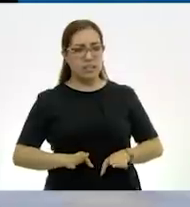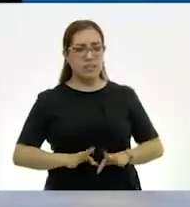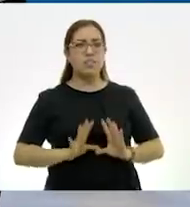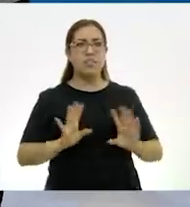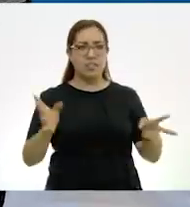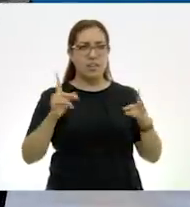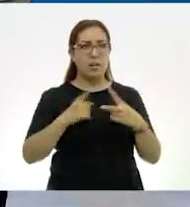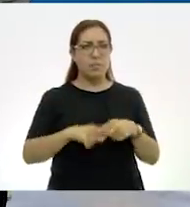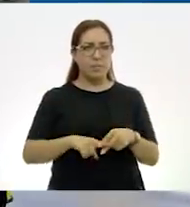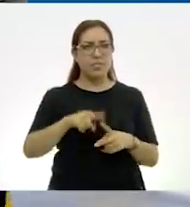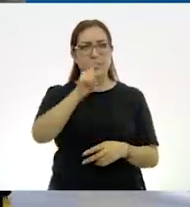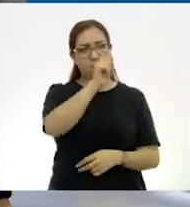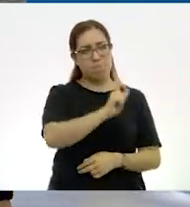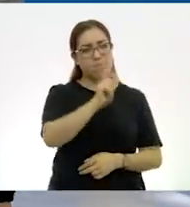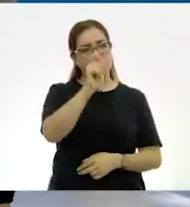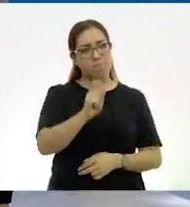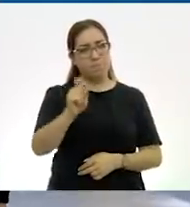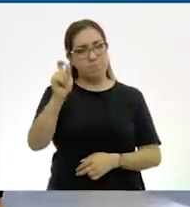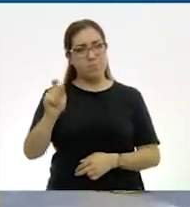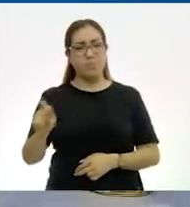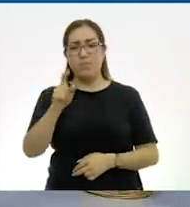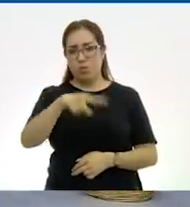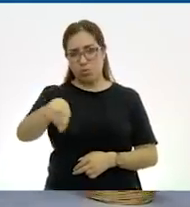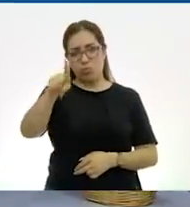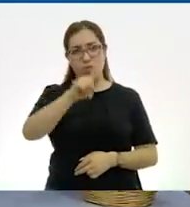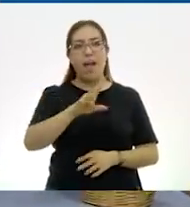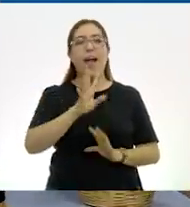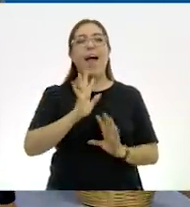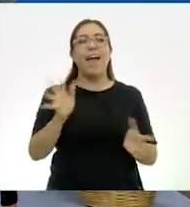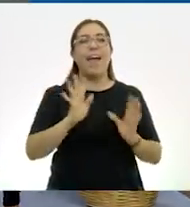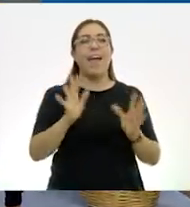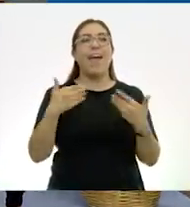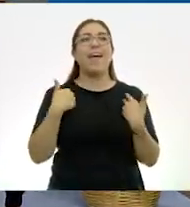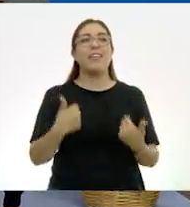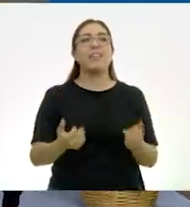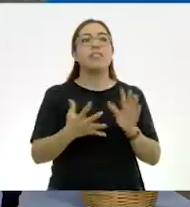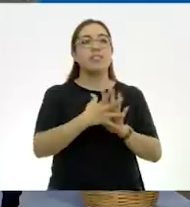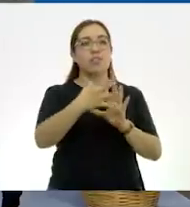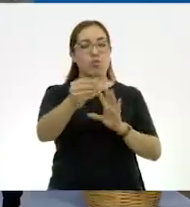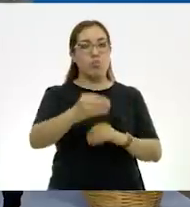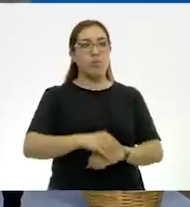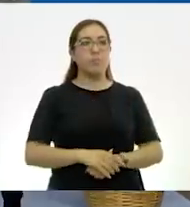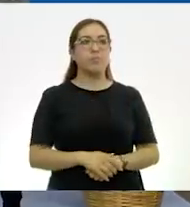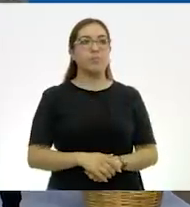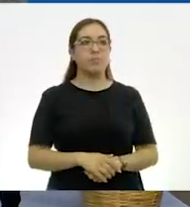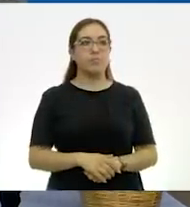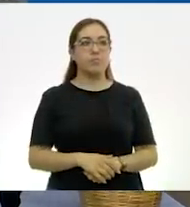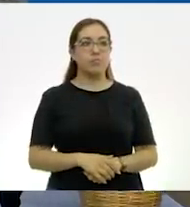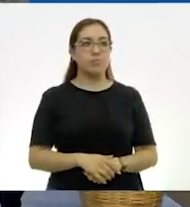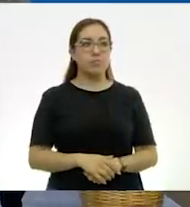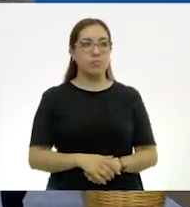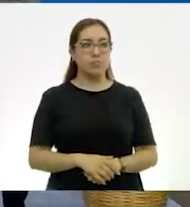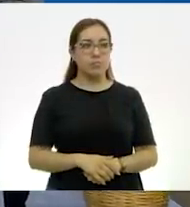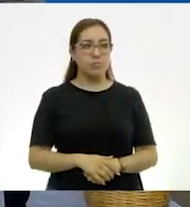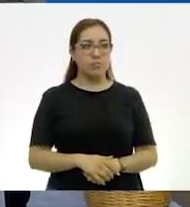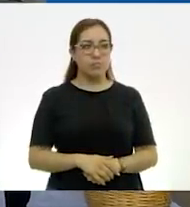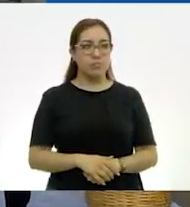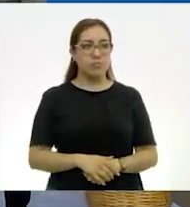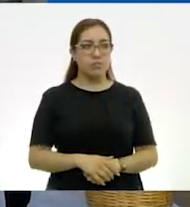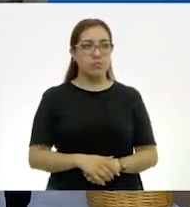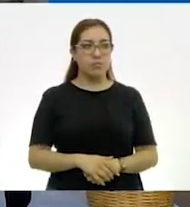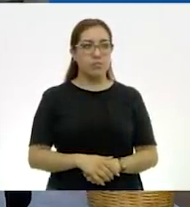bien, vamos anotando empezando. para que los Perfecto. alumnos puedan saber qué tienen que anotar? Bueno, tenemos que realizar un cuadro. Ajá.